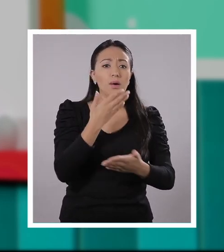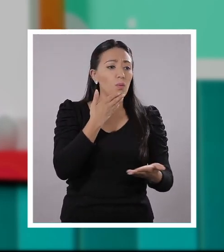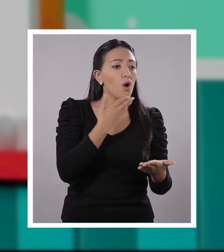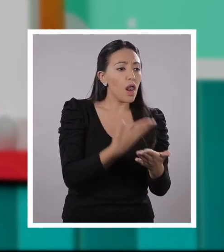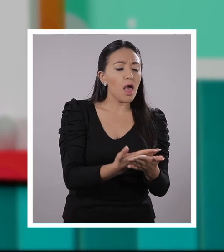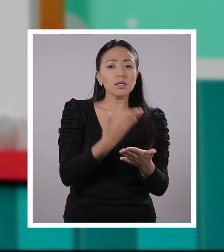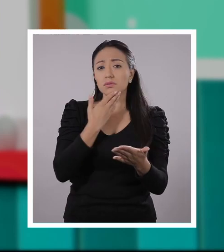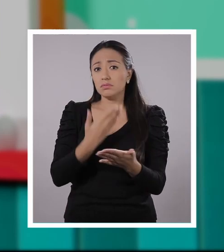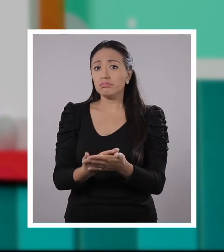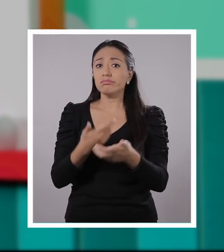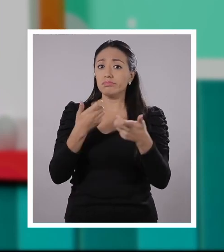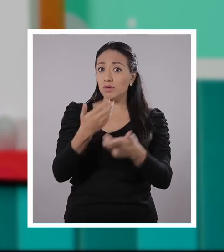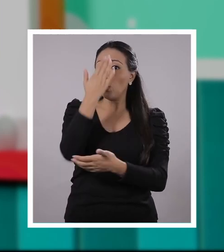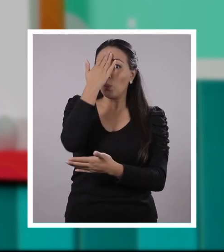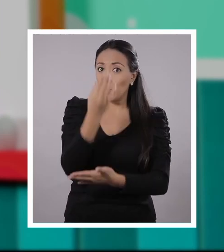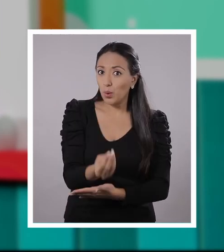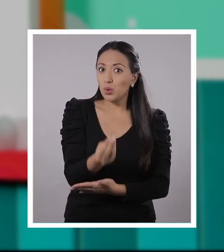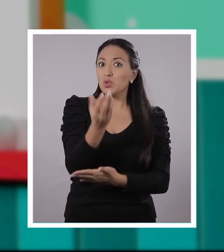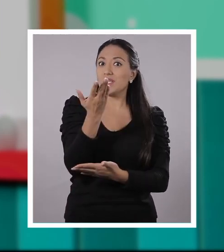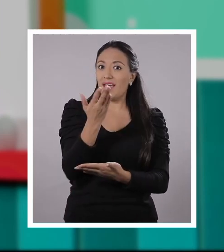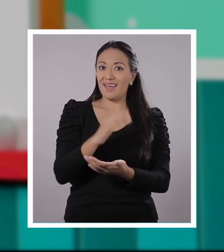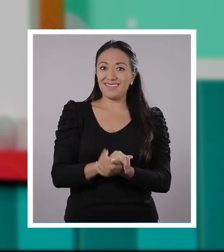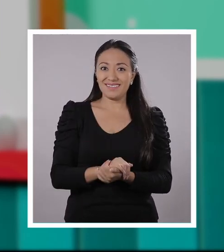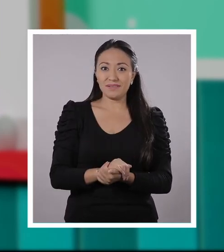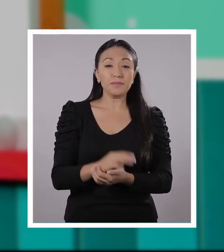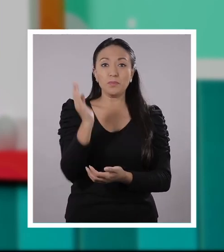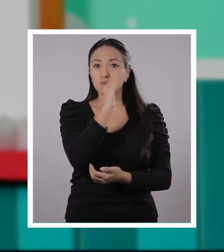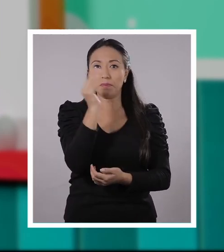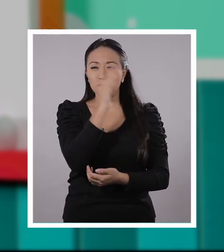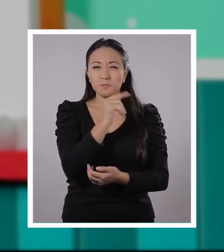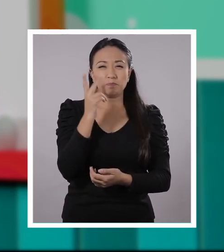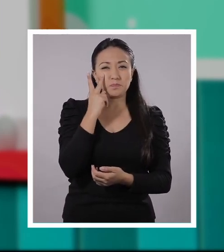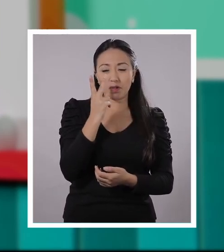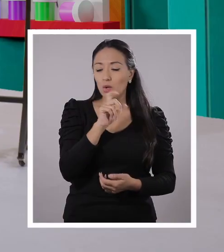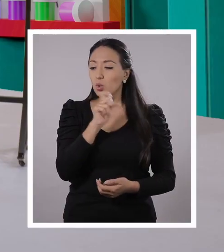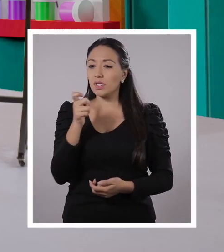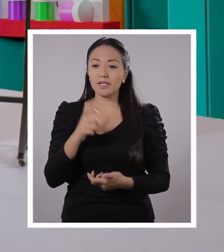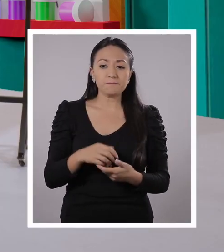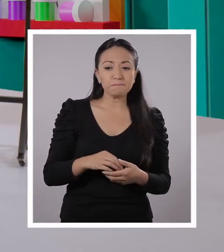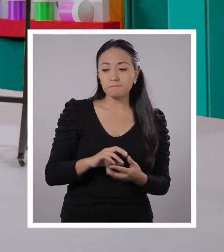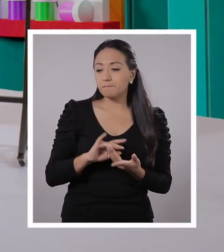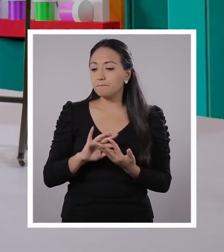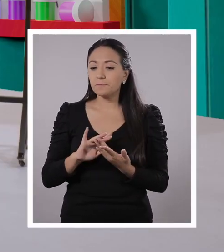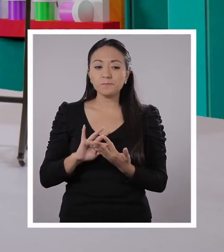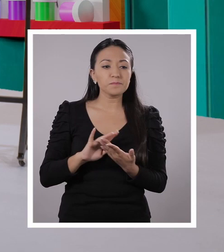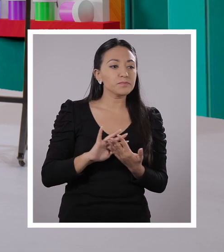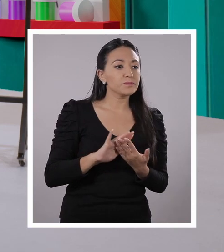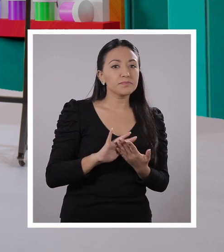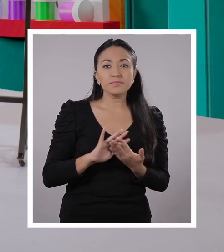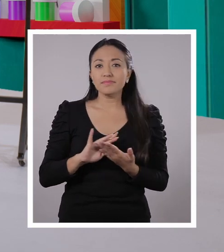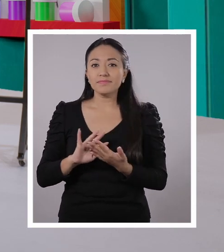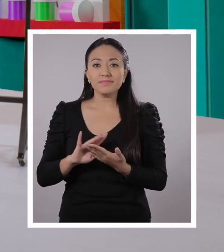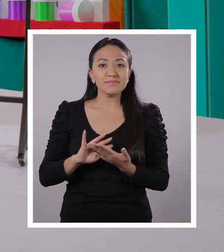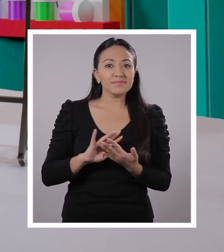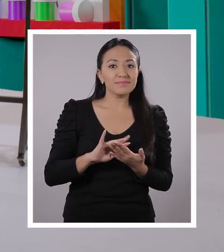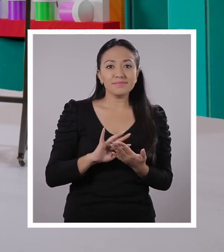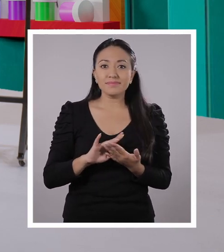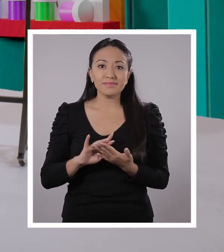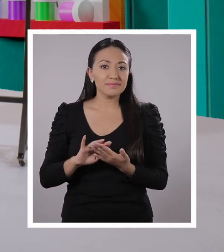dar las gracias es una forma de decir también buenos días. Vamos a buscar otra. Ah, blam, blam, blam, blam, blam, blam,